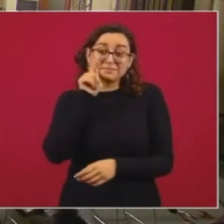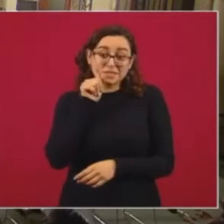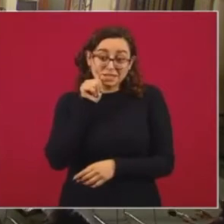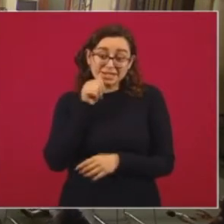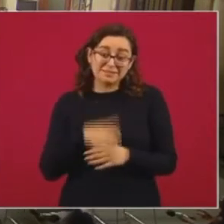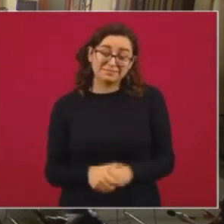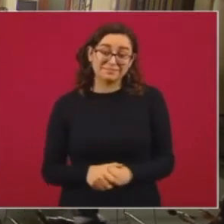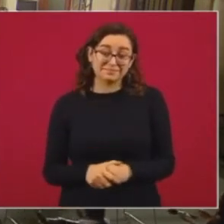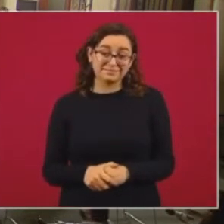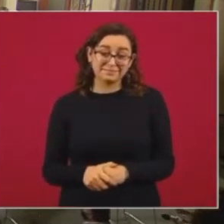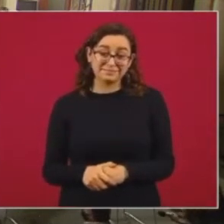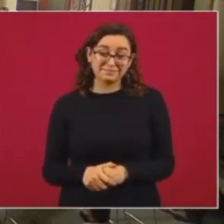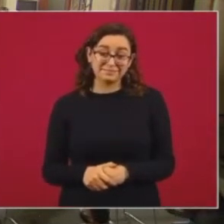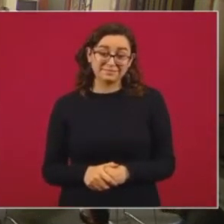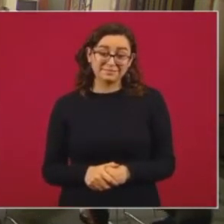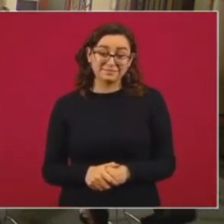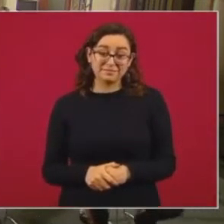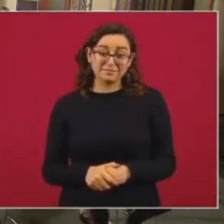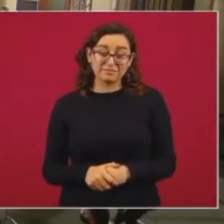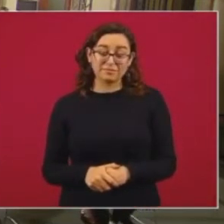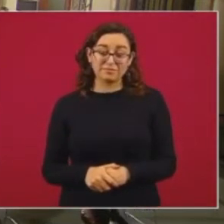usted.